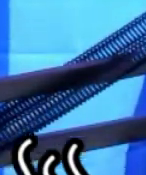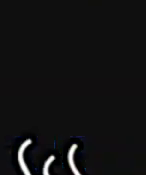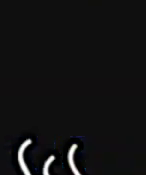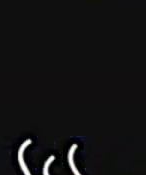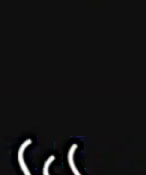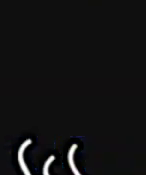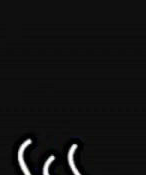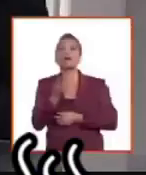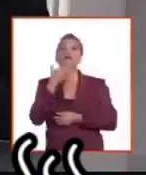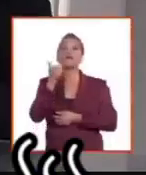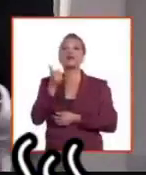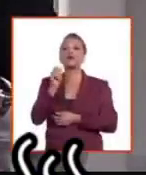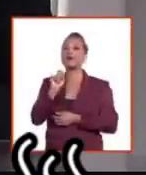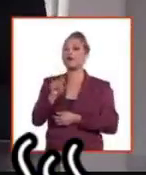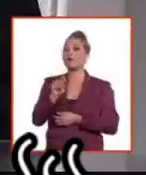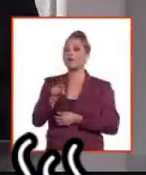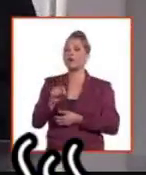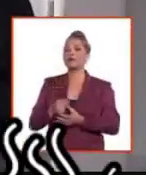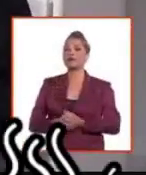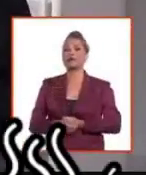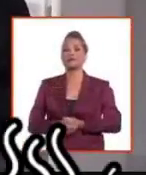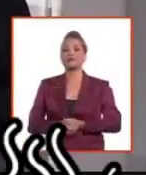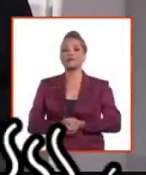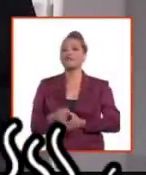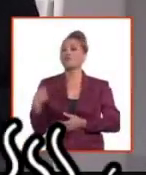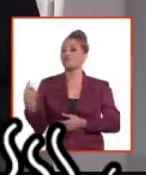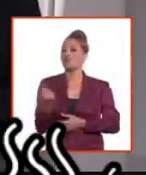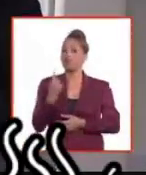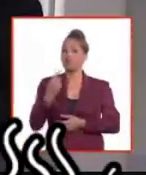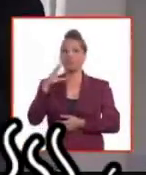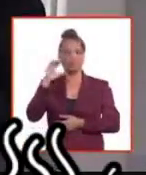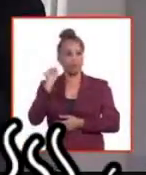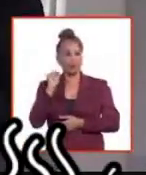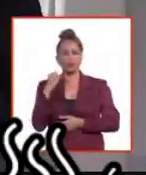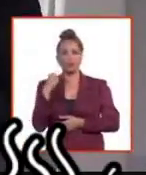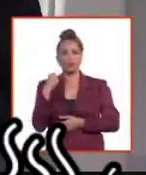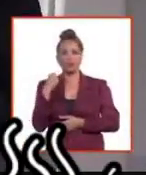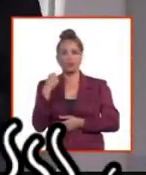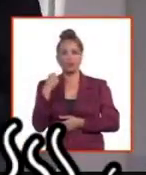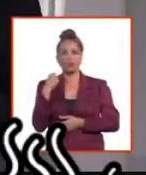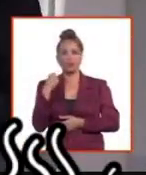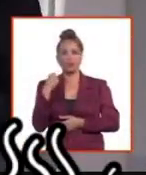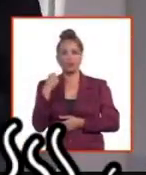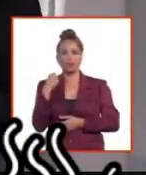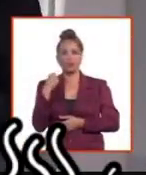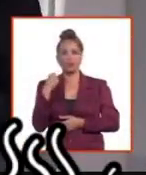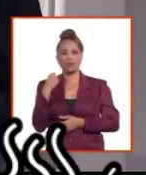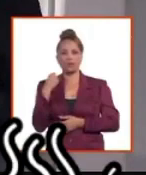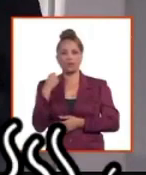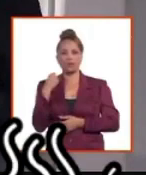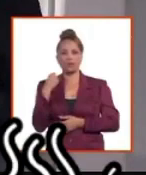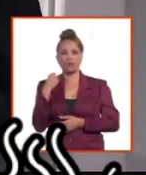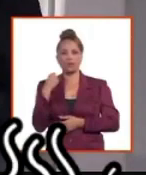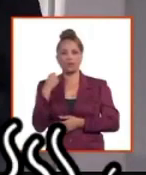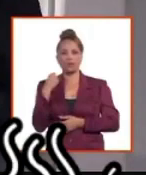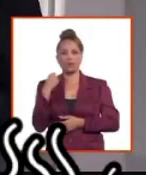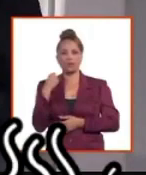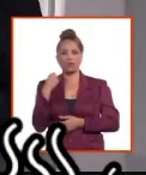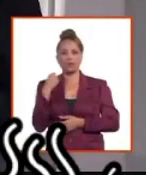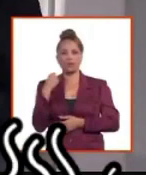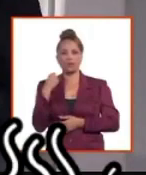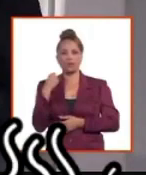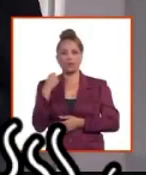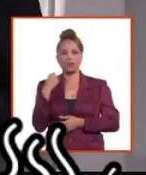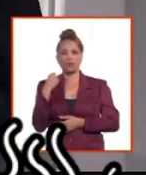que escucha para todos entendemos todos nosotros en nuestro pueblo gadafi a day asumen yo soy por lo cual no tengo pasaporte